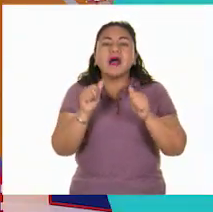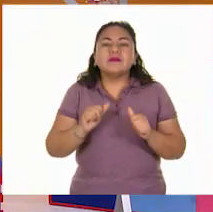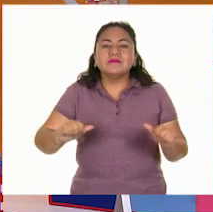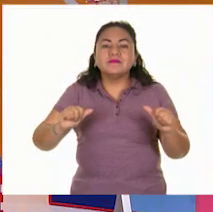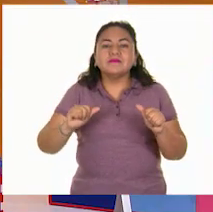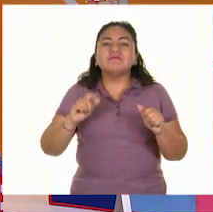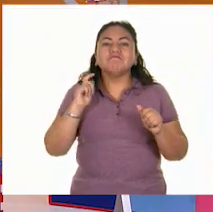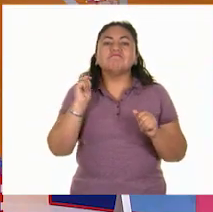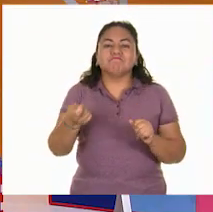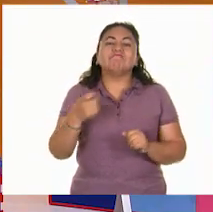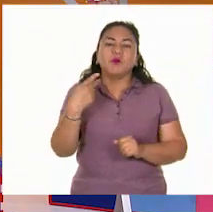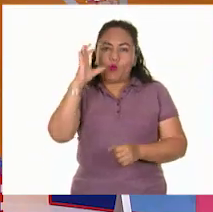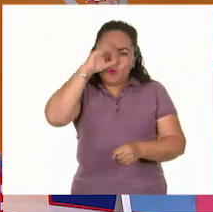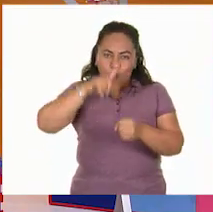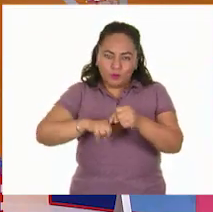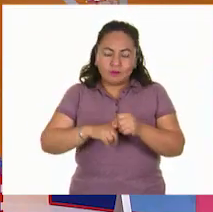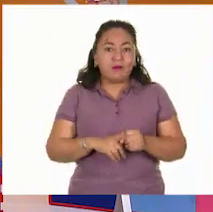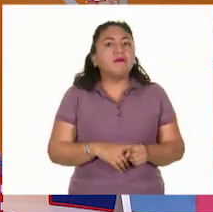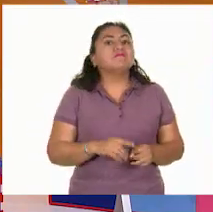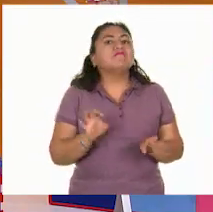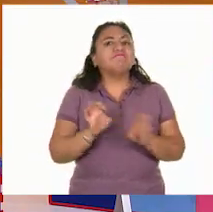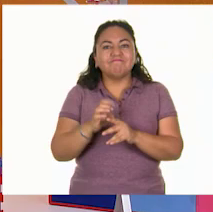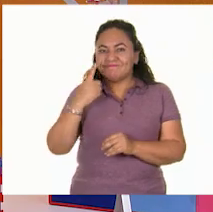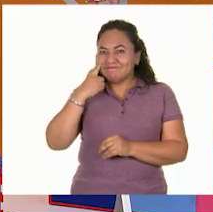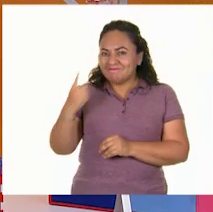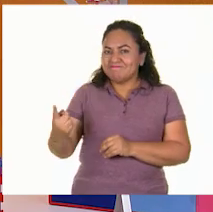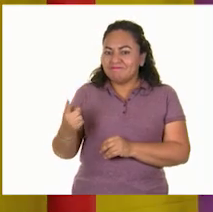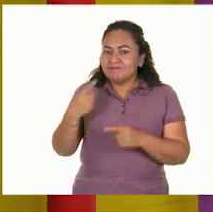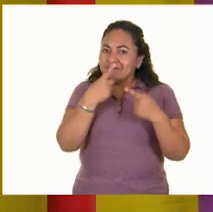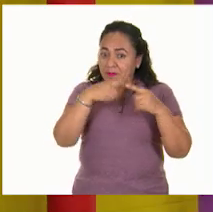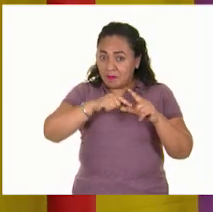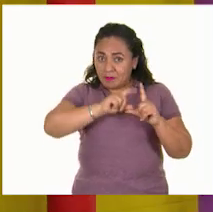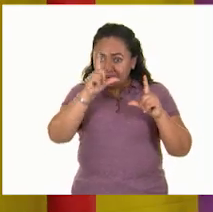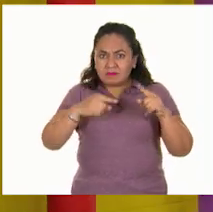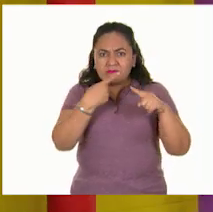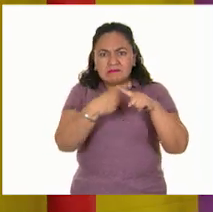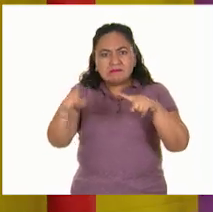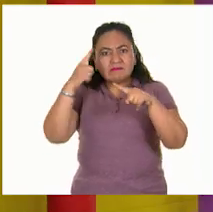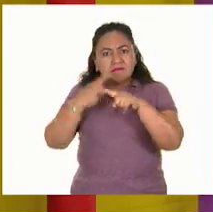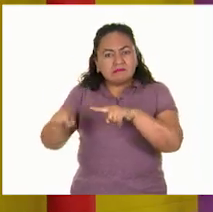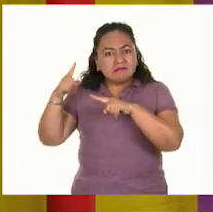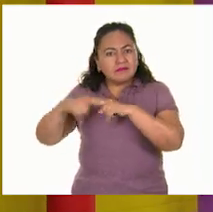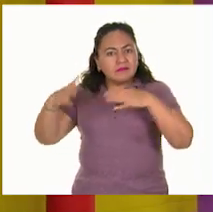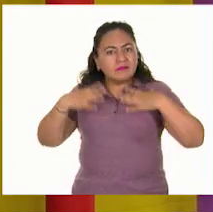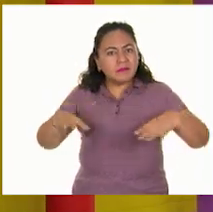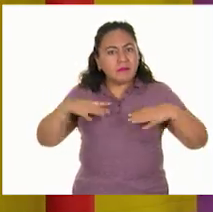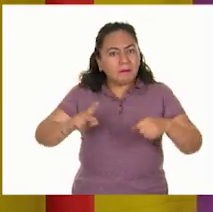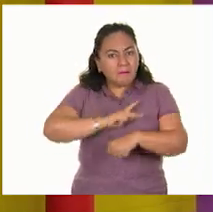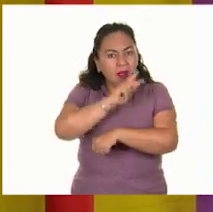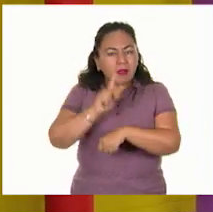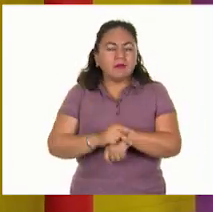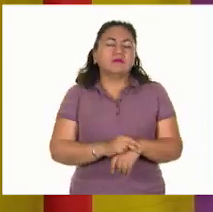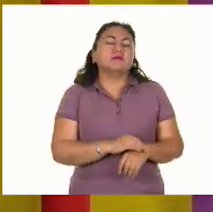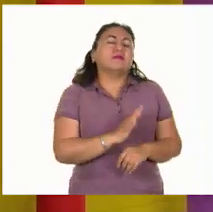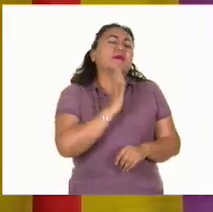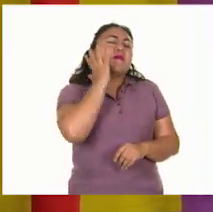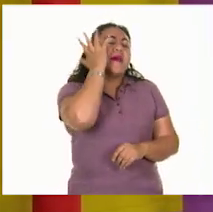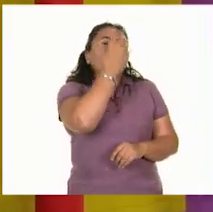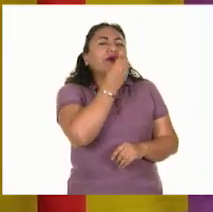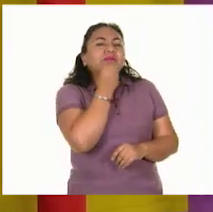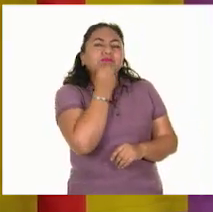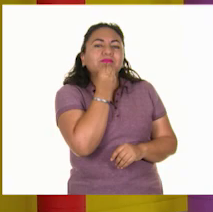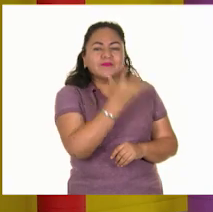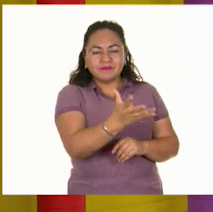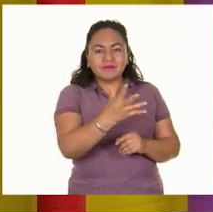Sí, ¿qué te pareció? Muy bonita la diversidad que tenemos en los trajes y en los vestuarios del país, ¿verdad? Es maravillosa.